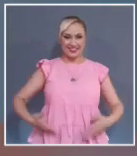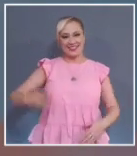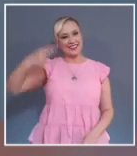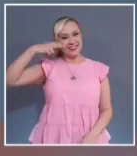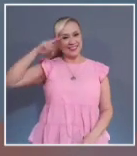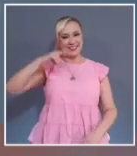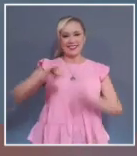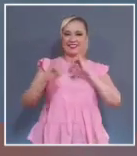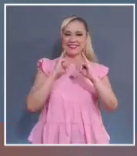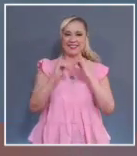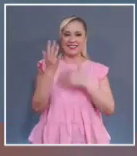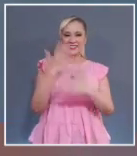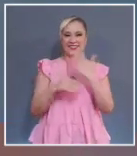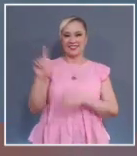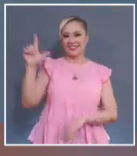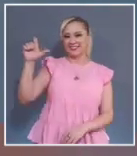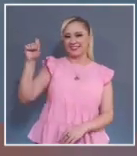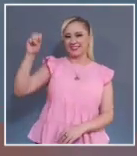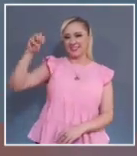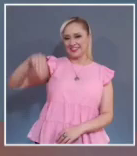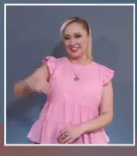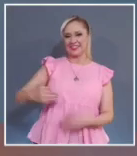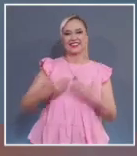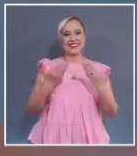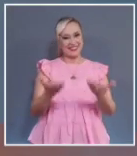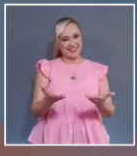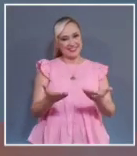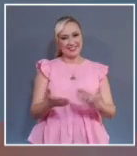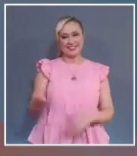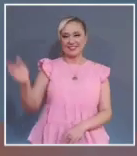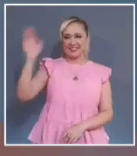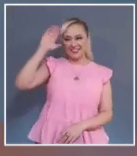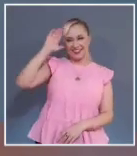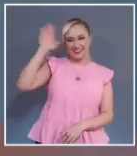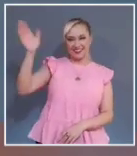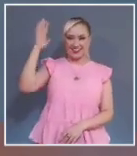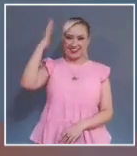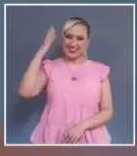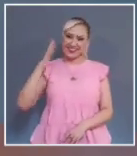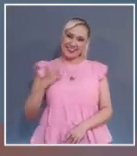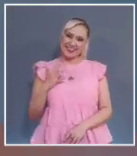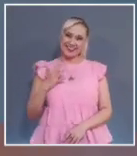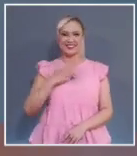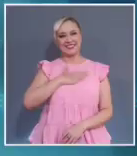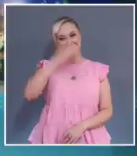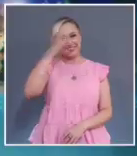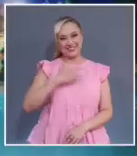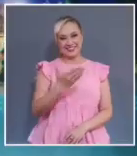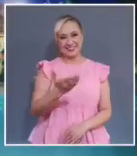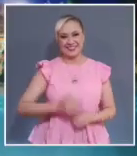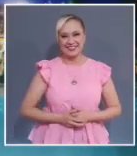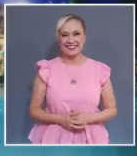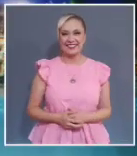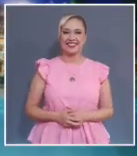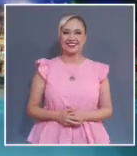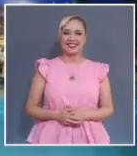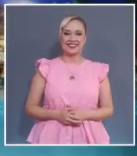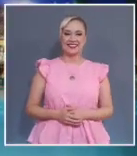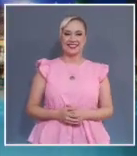en la interpretación en lengua de señas mexicana. Hola, Nidia. Y es así como iniciamos.